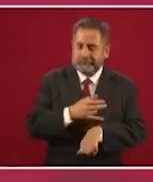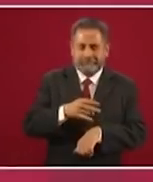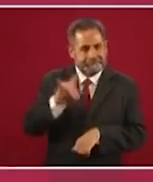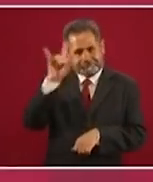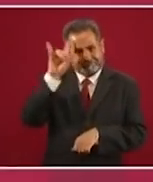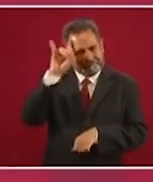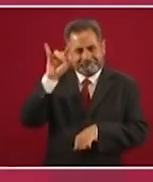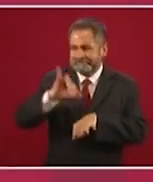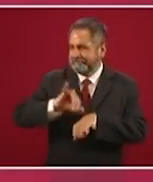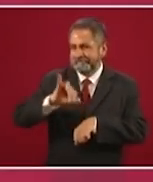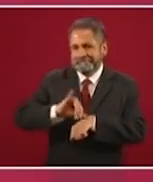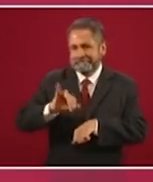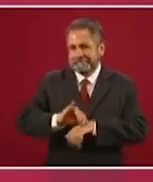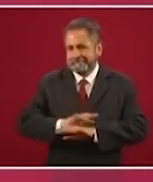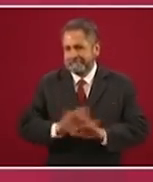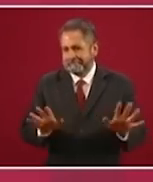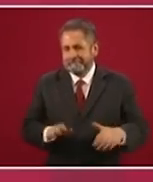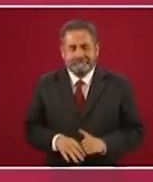Entonces,